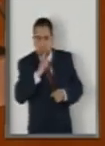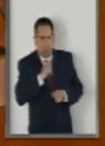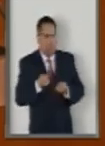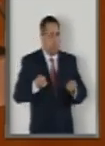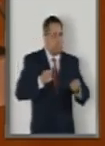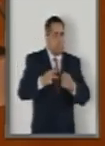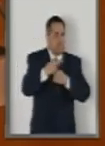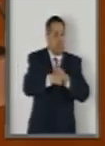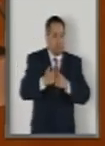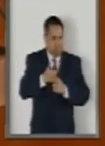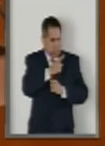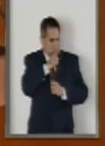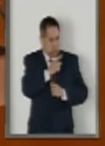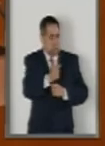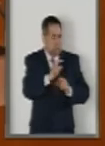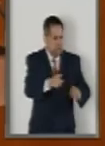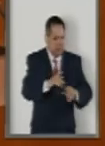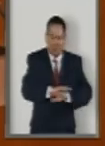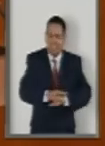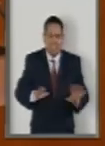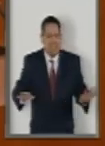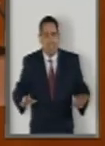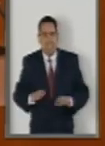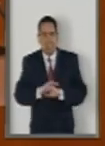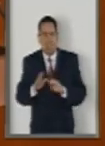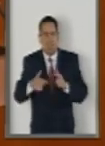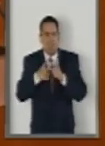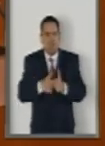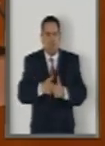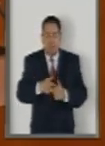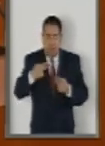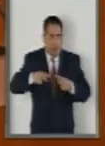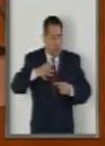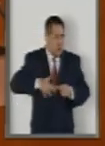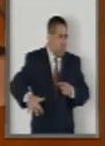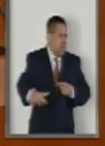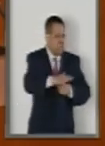manipulación de los medios de comunicación, no van a detener al pueblo de